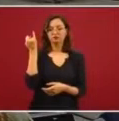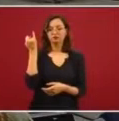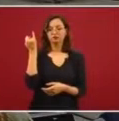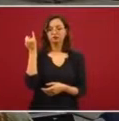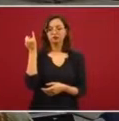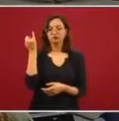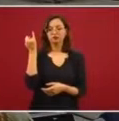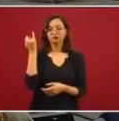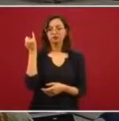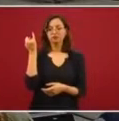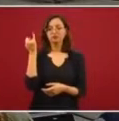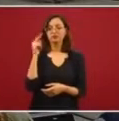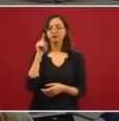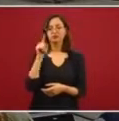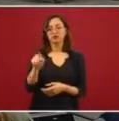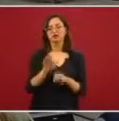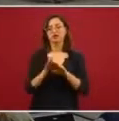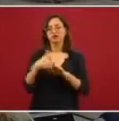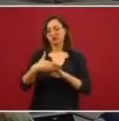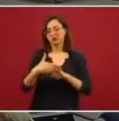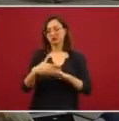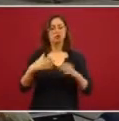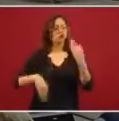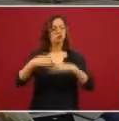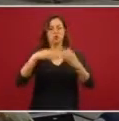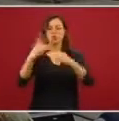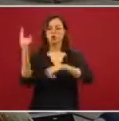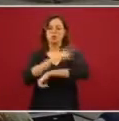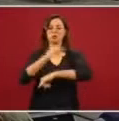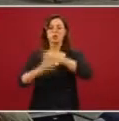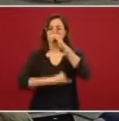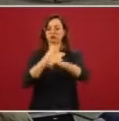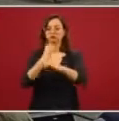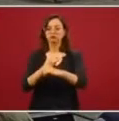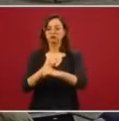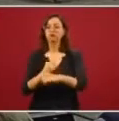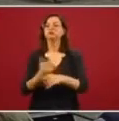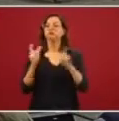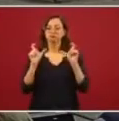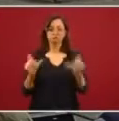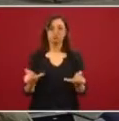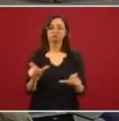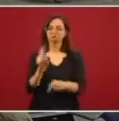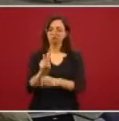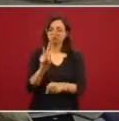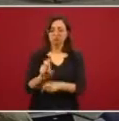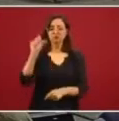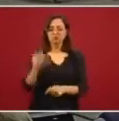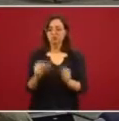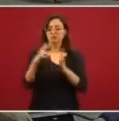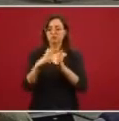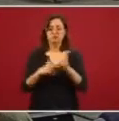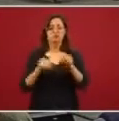ello y causan locas igual a todos los aeropuertos internacionales escalan este protocolo el lineamiento va a salir hoy de manera formal